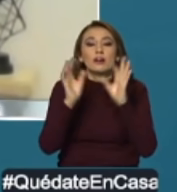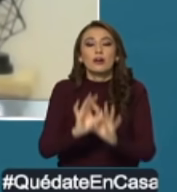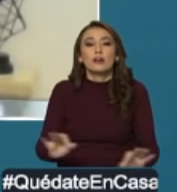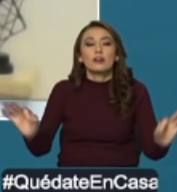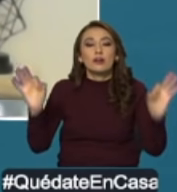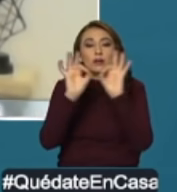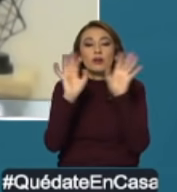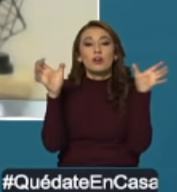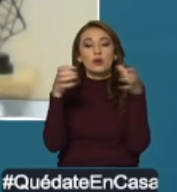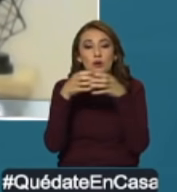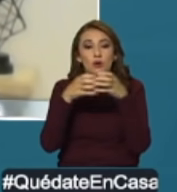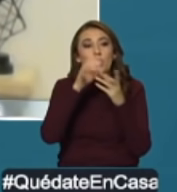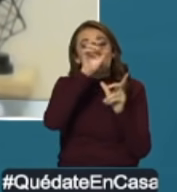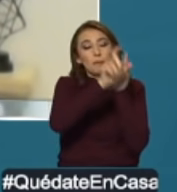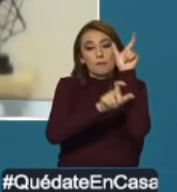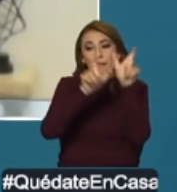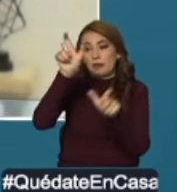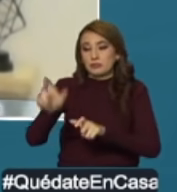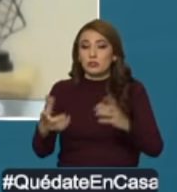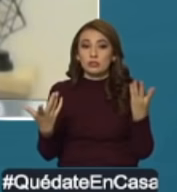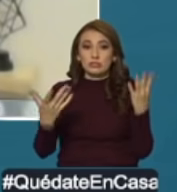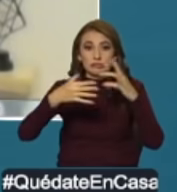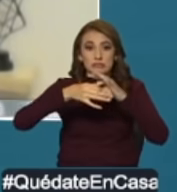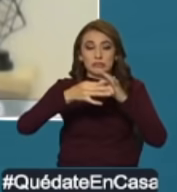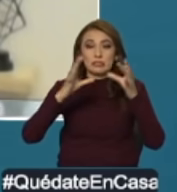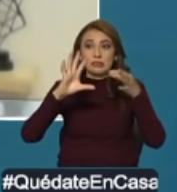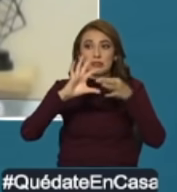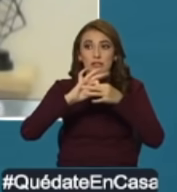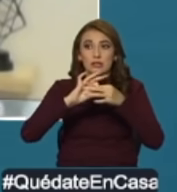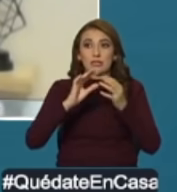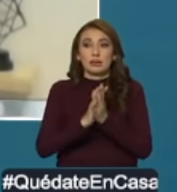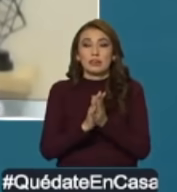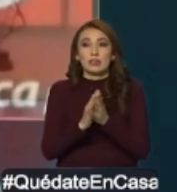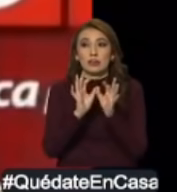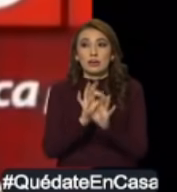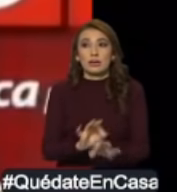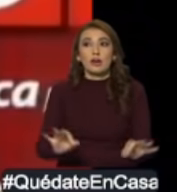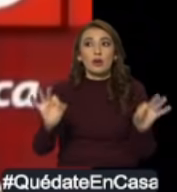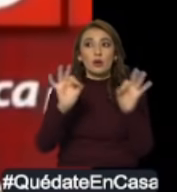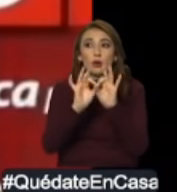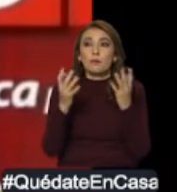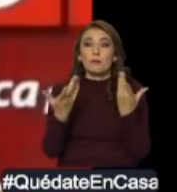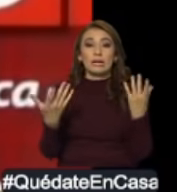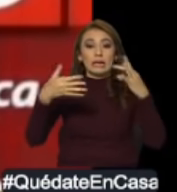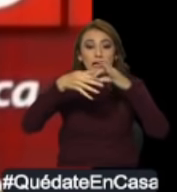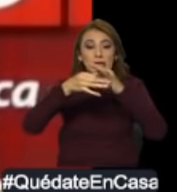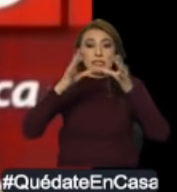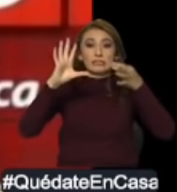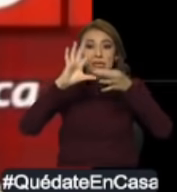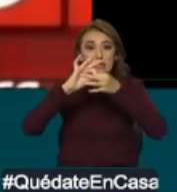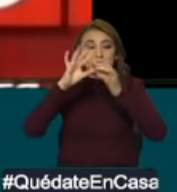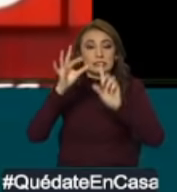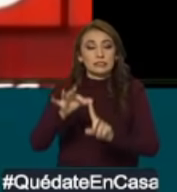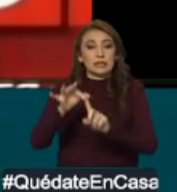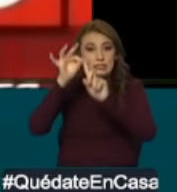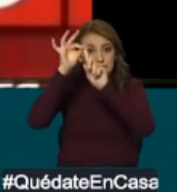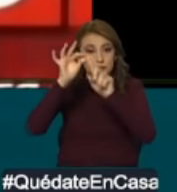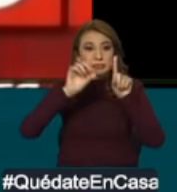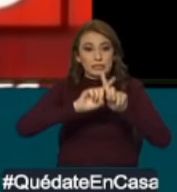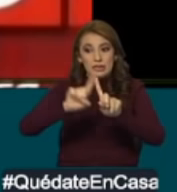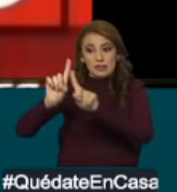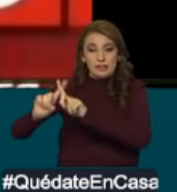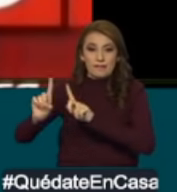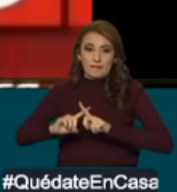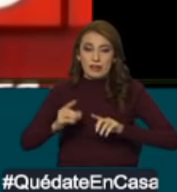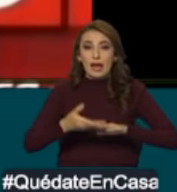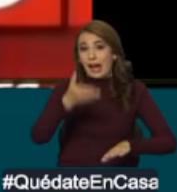las personas que nos siguen a través de esta cadena nacional, esta cadena que es una cadena especial, distinta a la